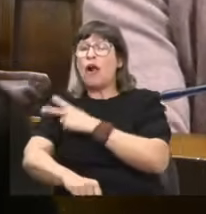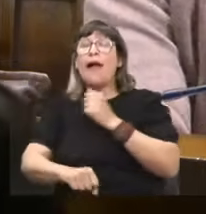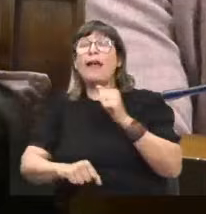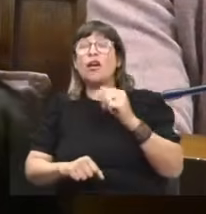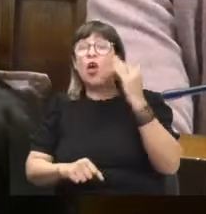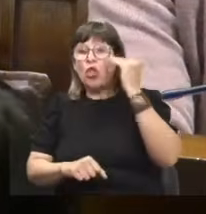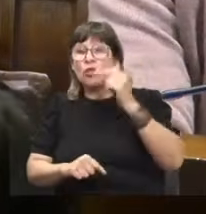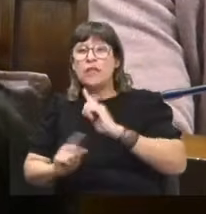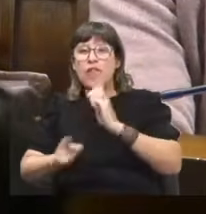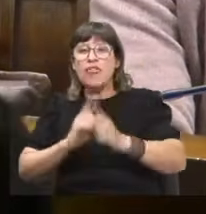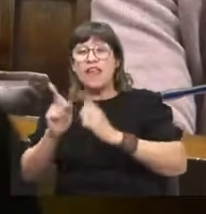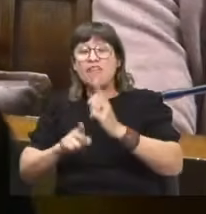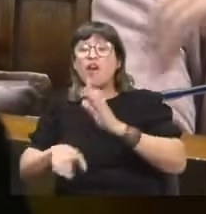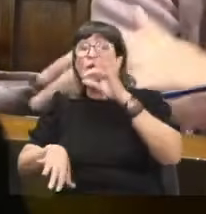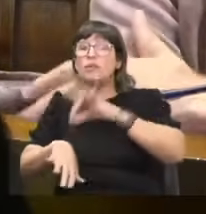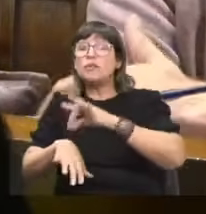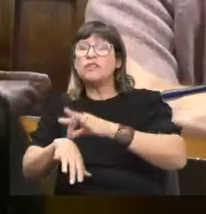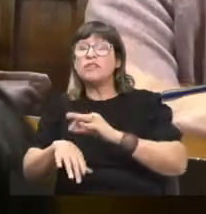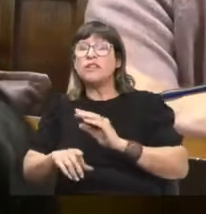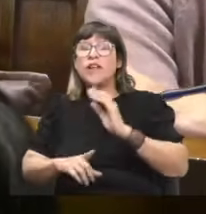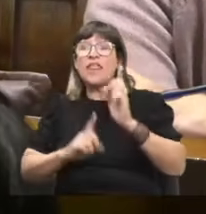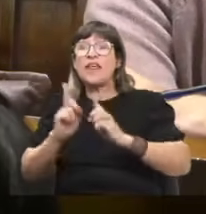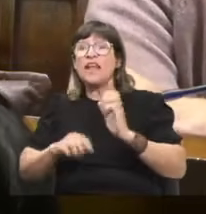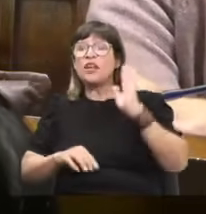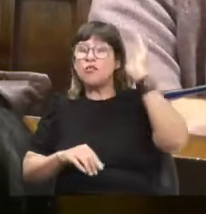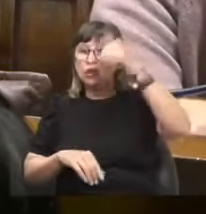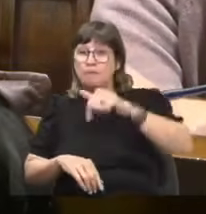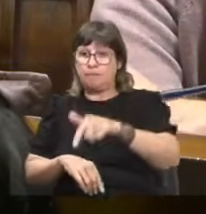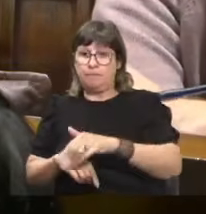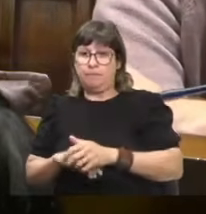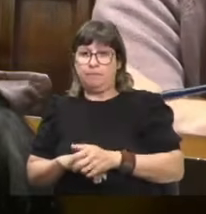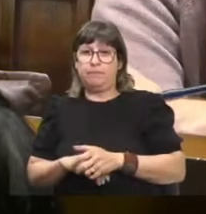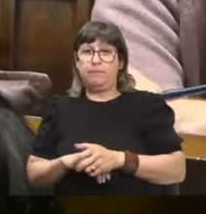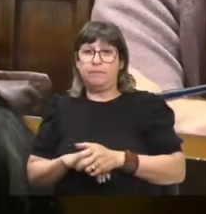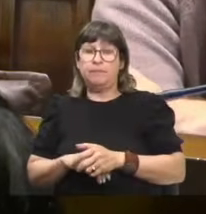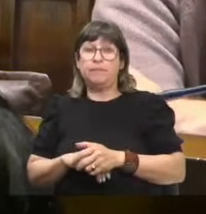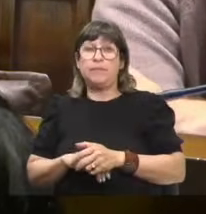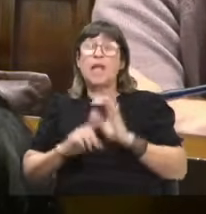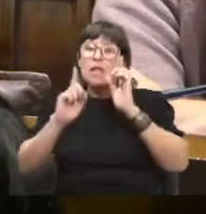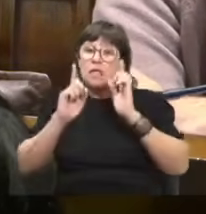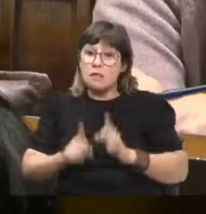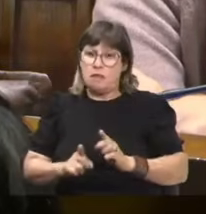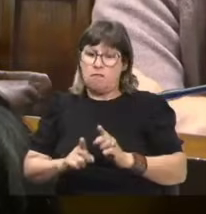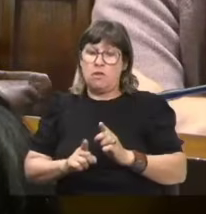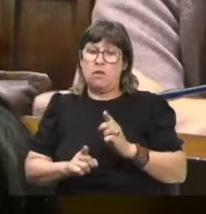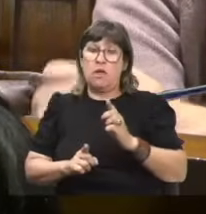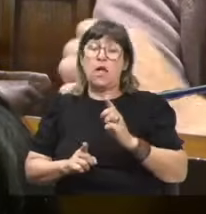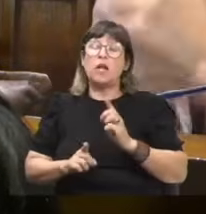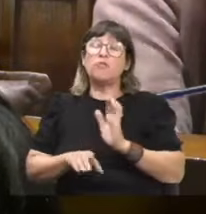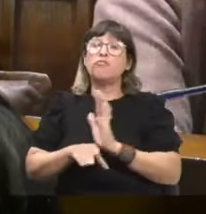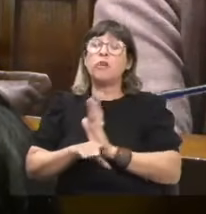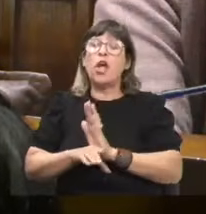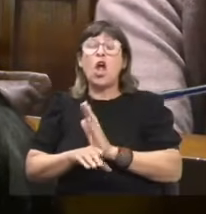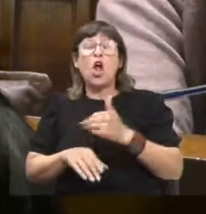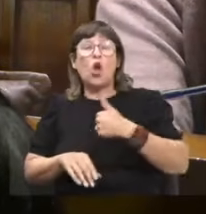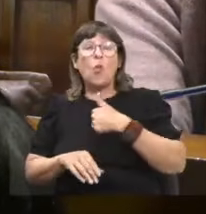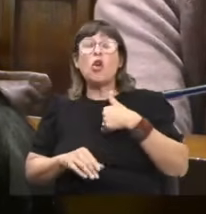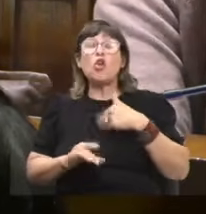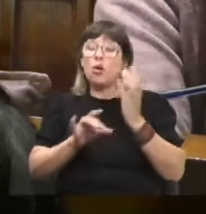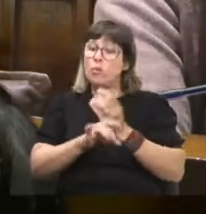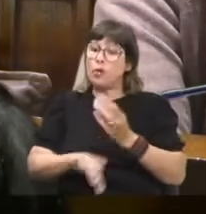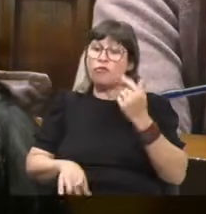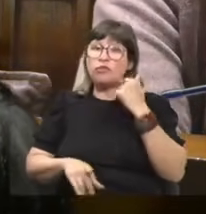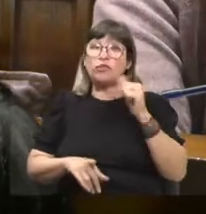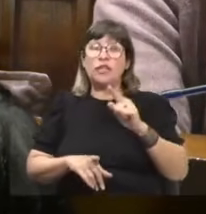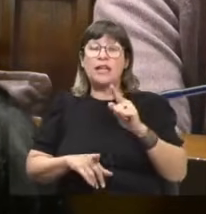la Facultad de Medicina de la Universidad de la República, así como en funciones profesionales en